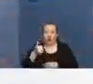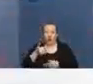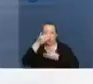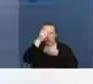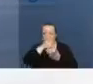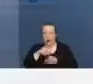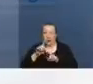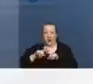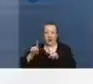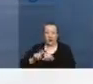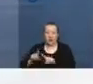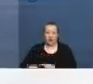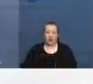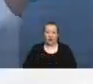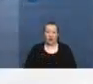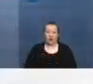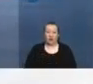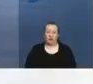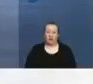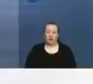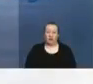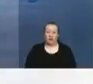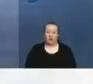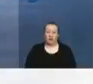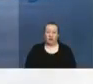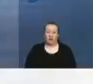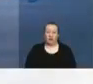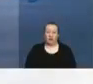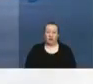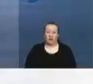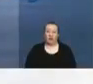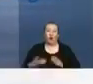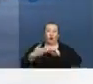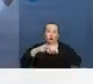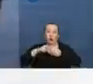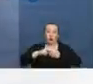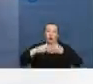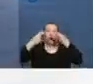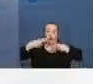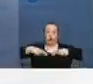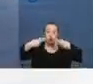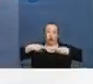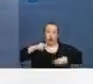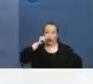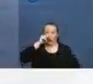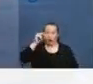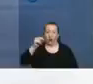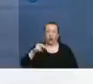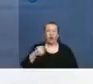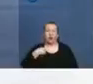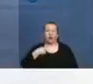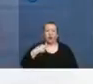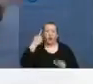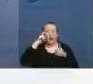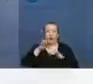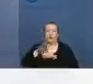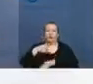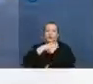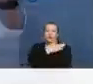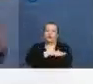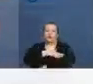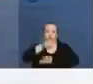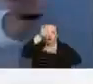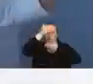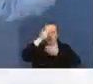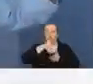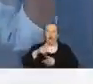nuevamente para volver a tener pasto acuérdese cuando tuvieron los problemas la frontera norte es que nosotros tenemos un pacto con a farinós narcotraficantes habíamos hecho un puente